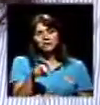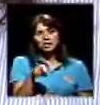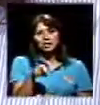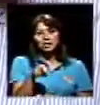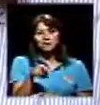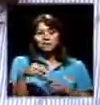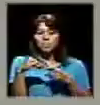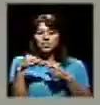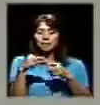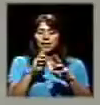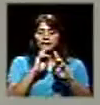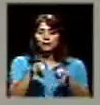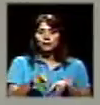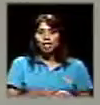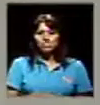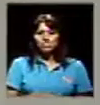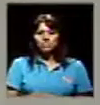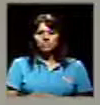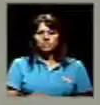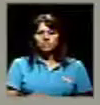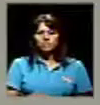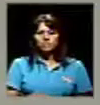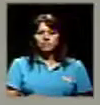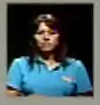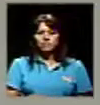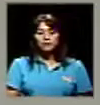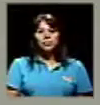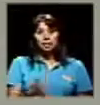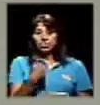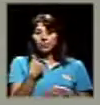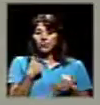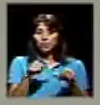nuestro principal resultado. Tenemos áreas de salud